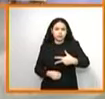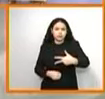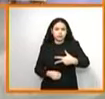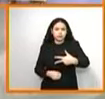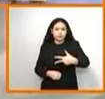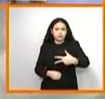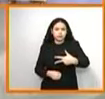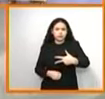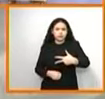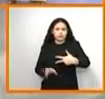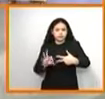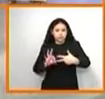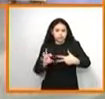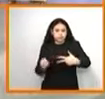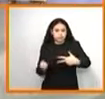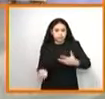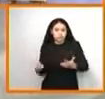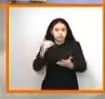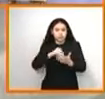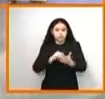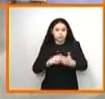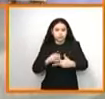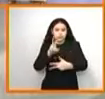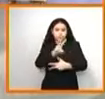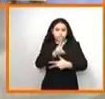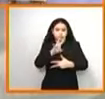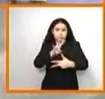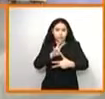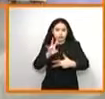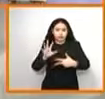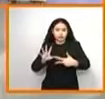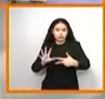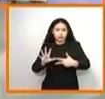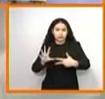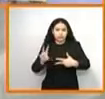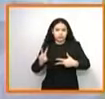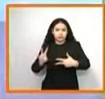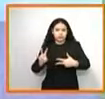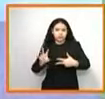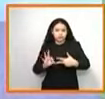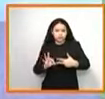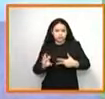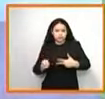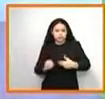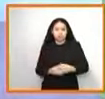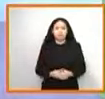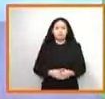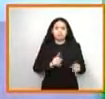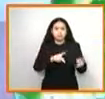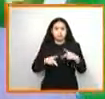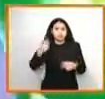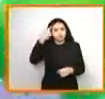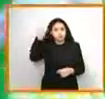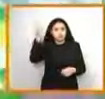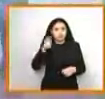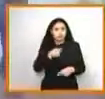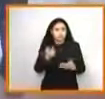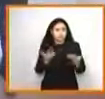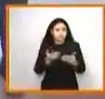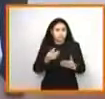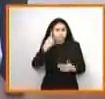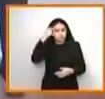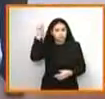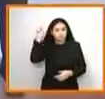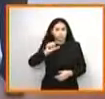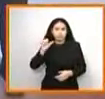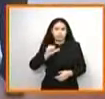Y este es el 90. Repito, 27, 57 y 90. Queridos soñadores, ¿y ustedes qué